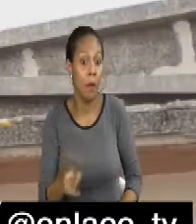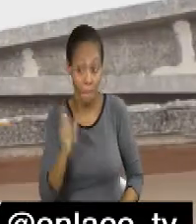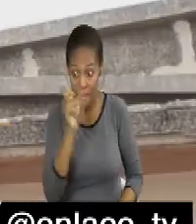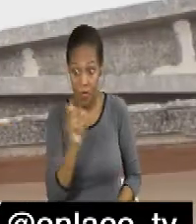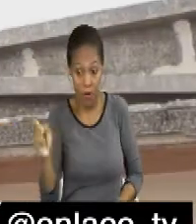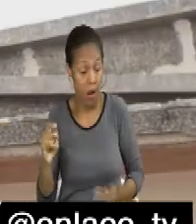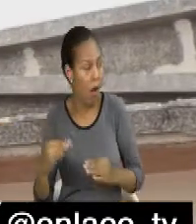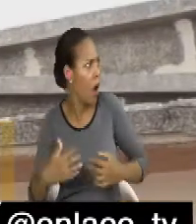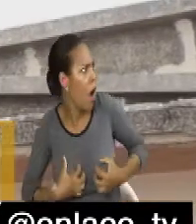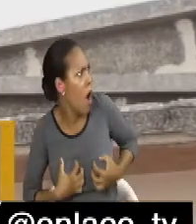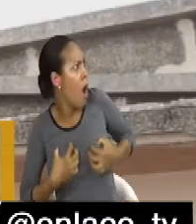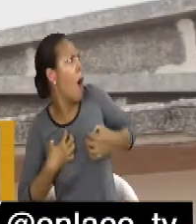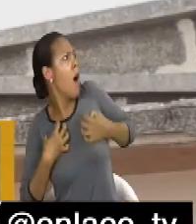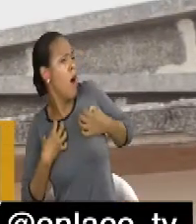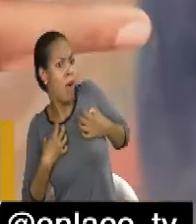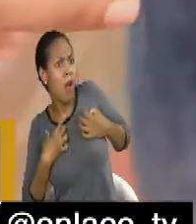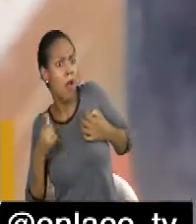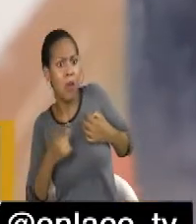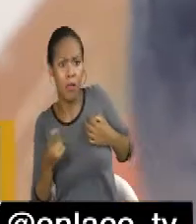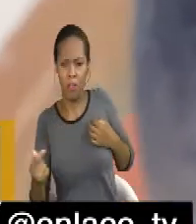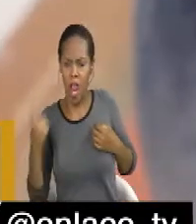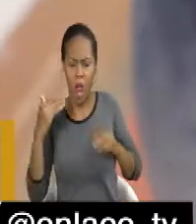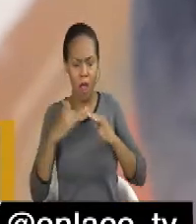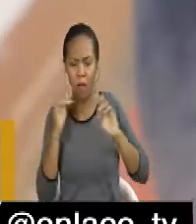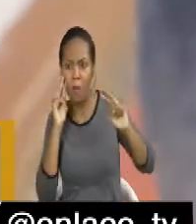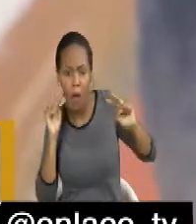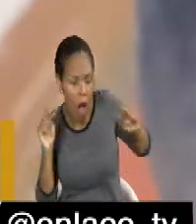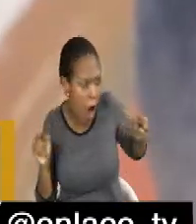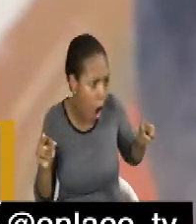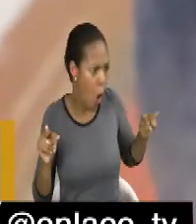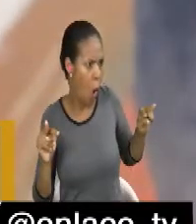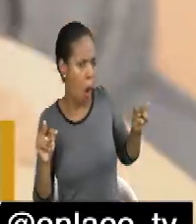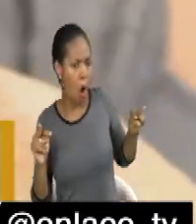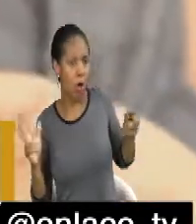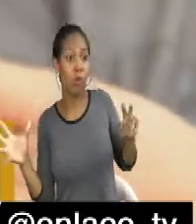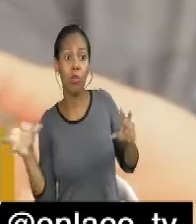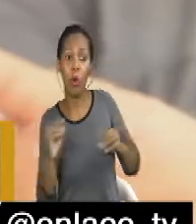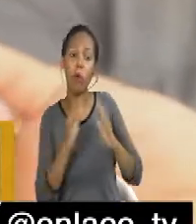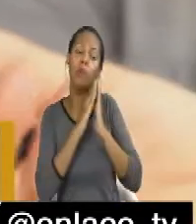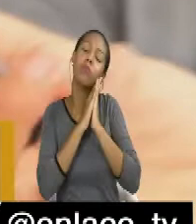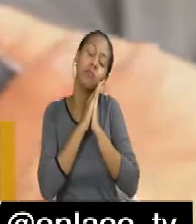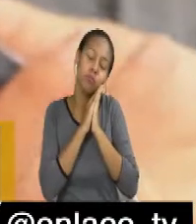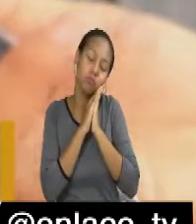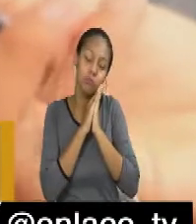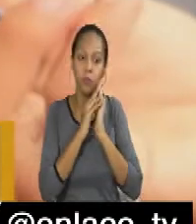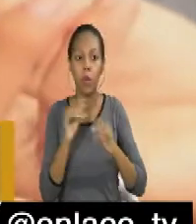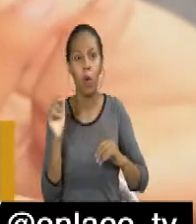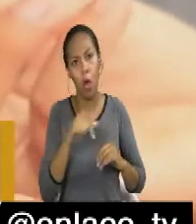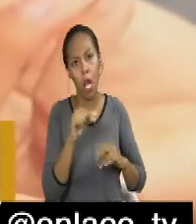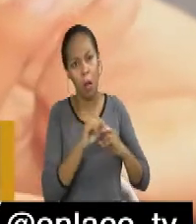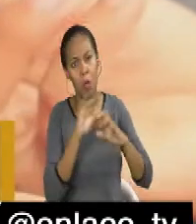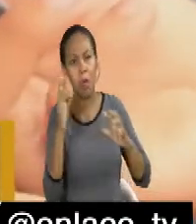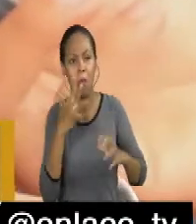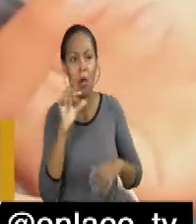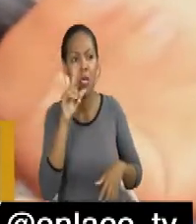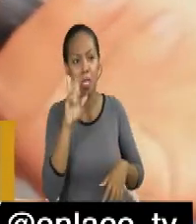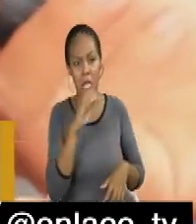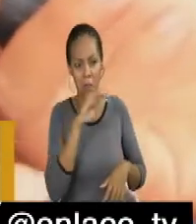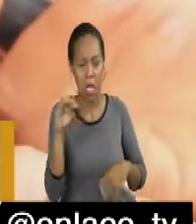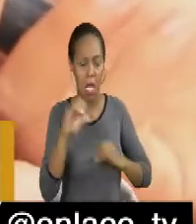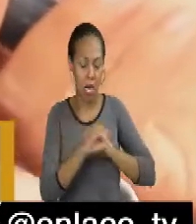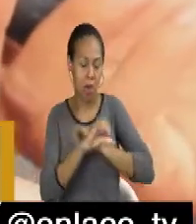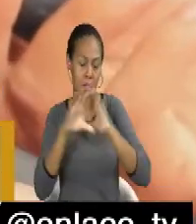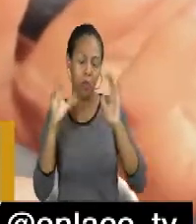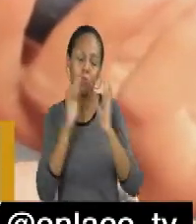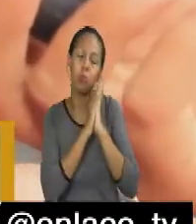Una habitante de calle cayó al patio de la vivienda cuando aún todos dormían. Esta mañana, tipo 6:30 de la mañana, yo me